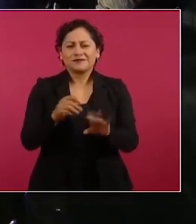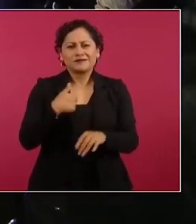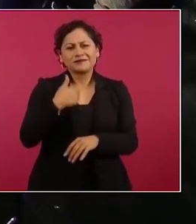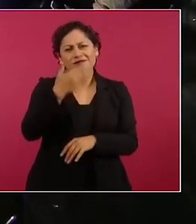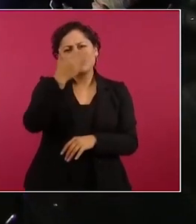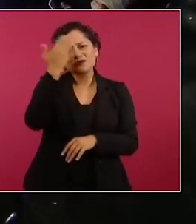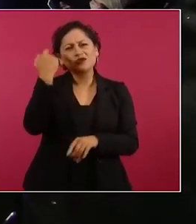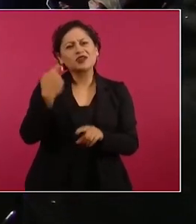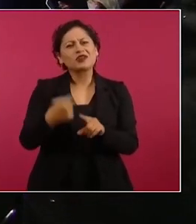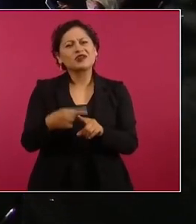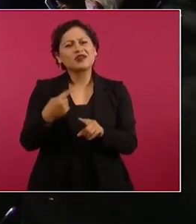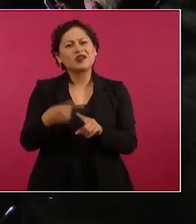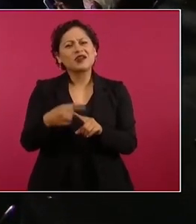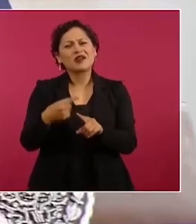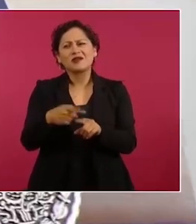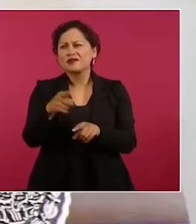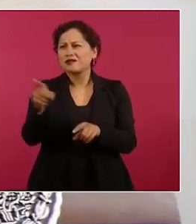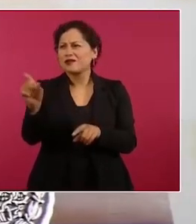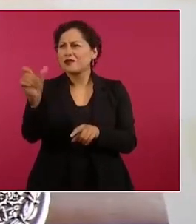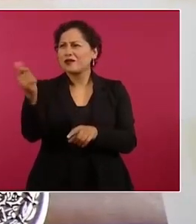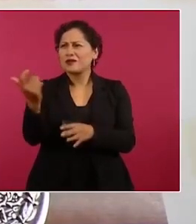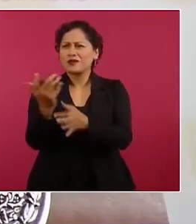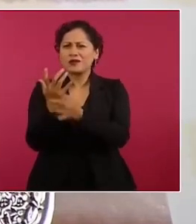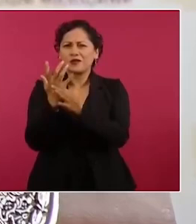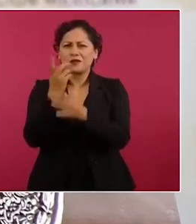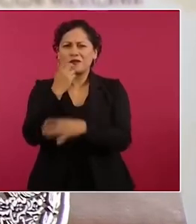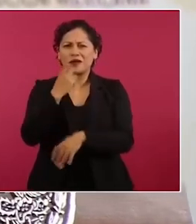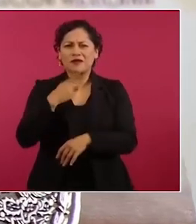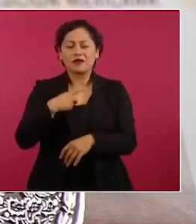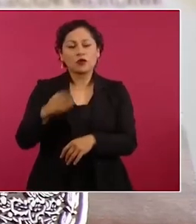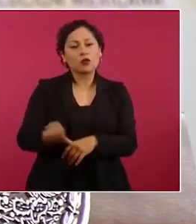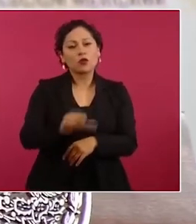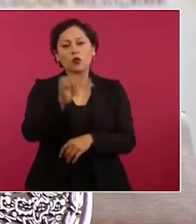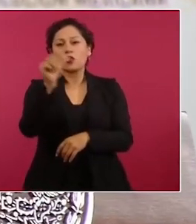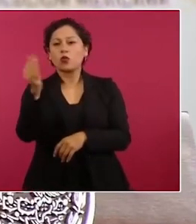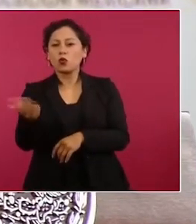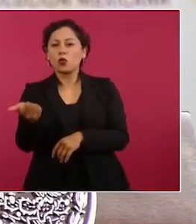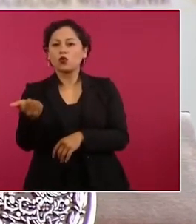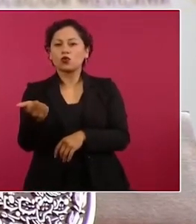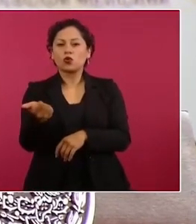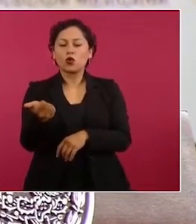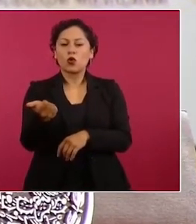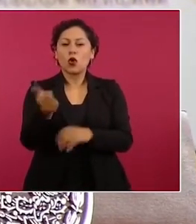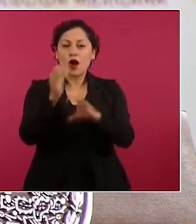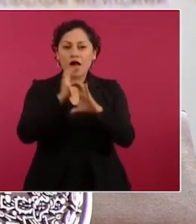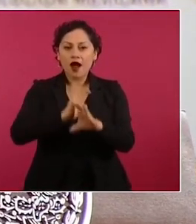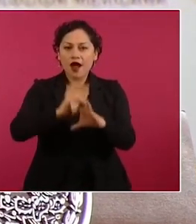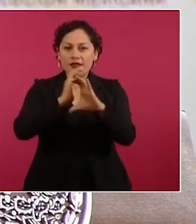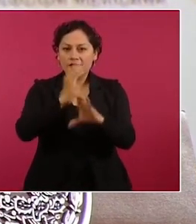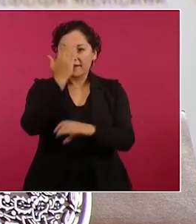había otro artista famoso que quería